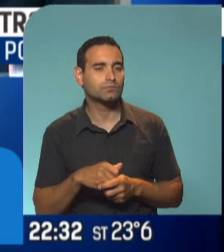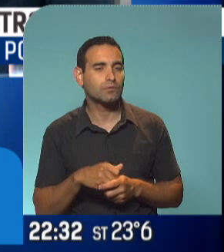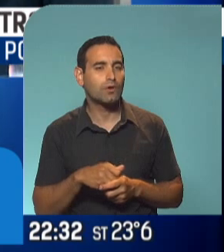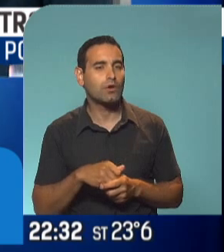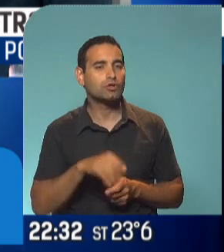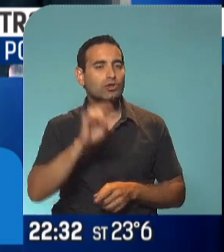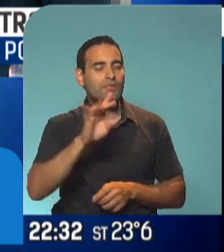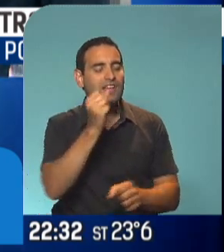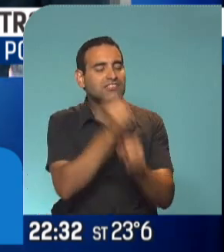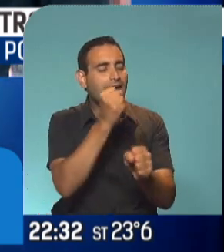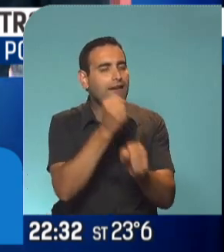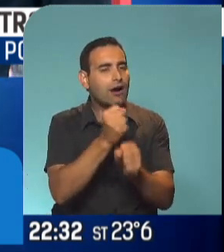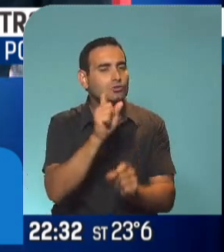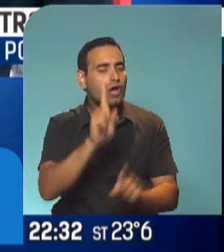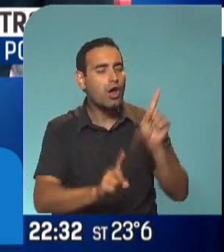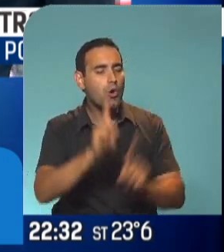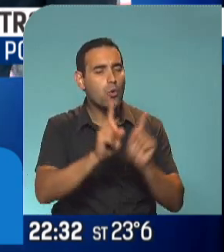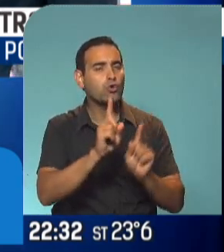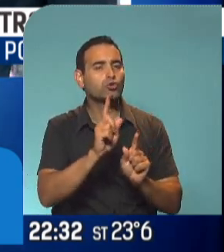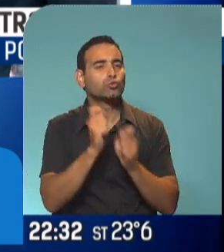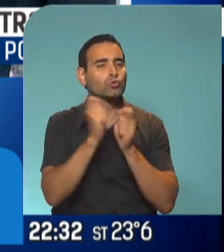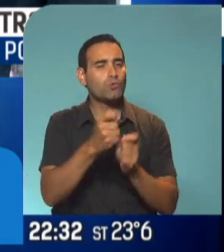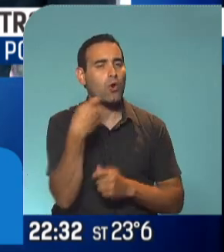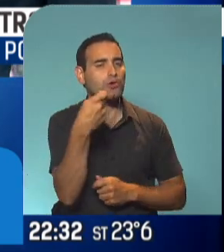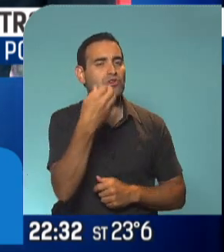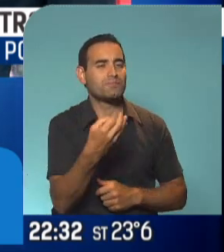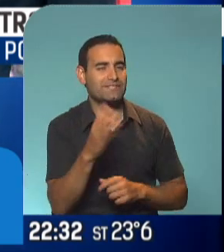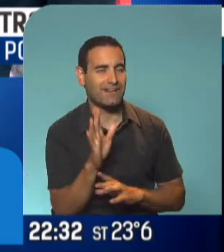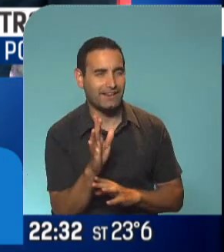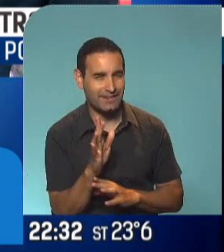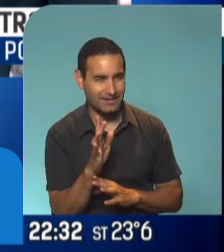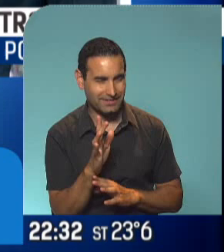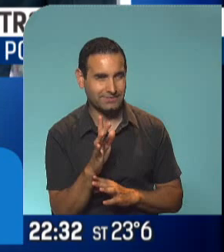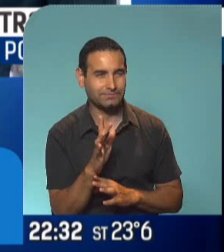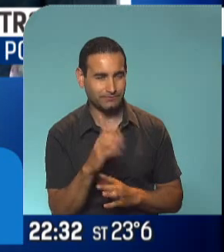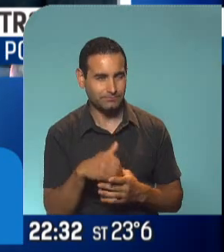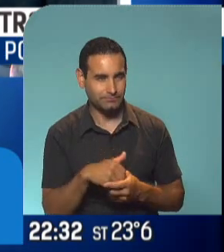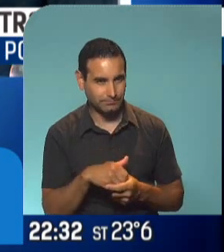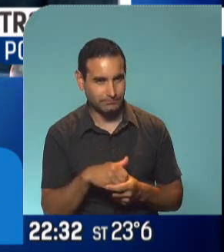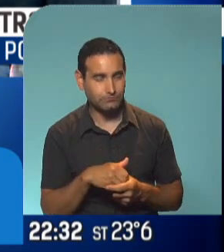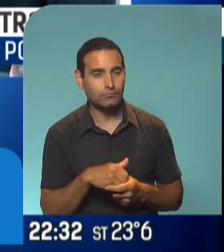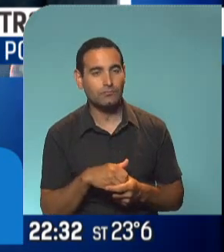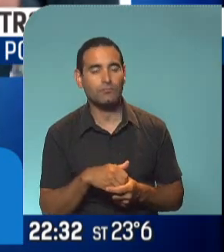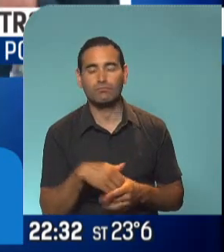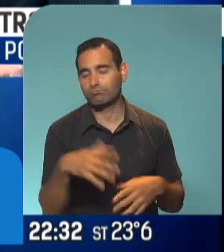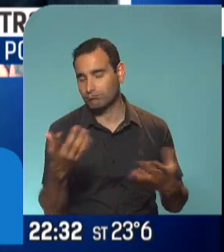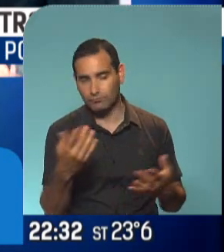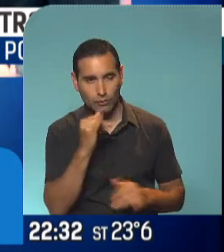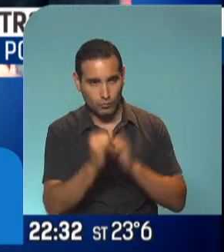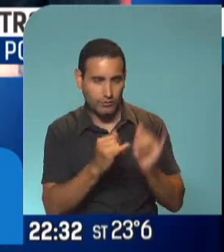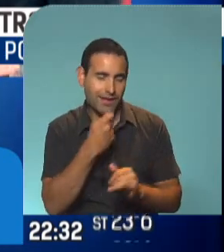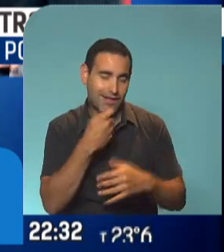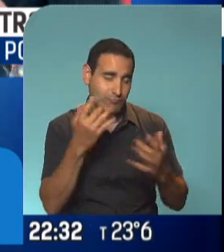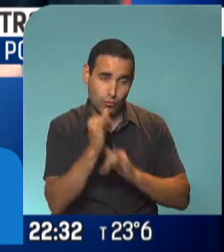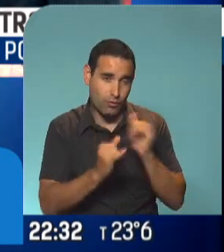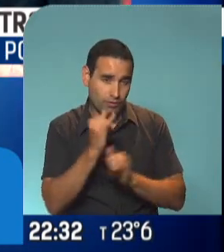determinados trabajos, determinadas trayectorias laborales que tienen un régimen de jubilación particular. Ejemplo, que son siempre los